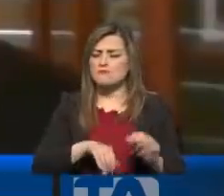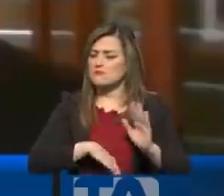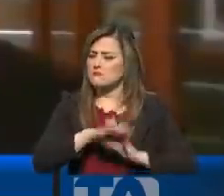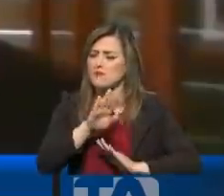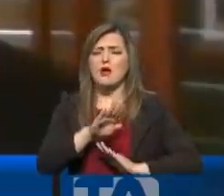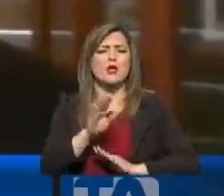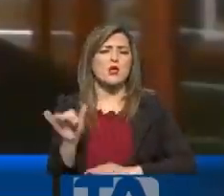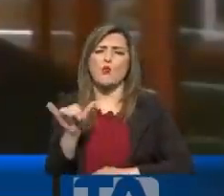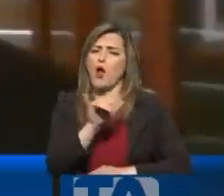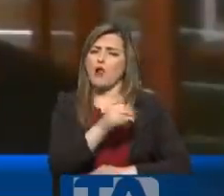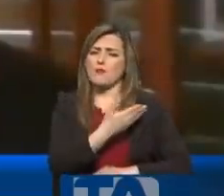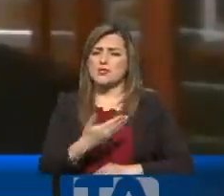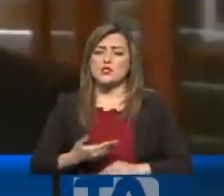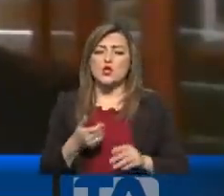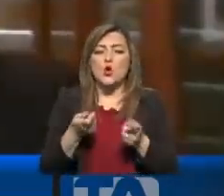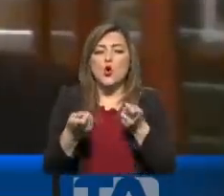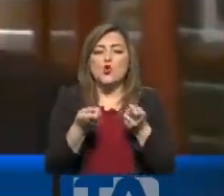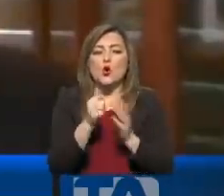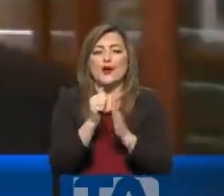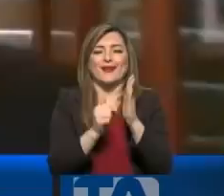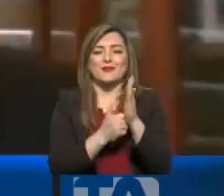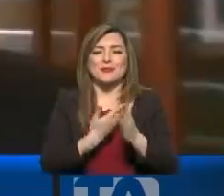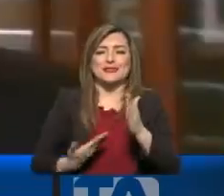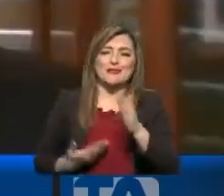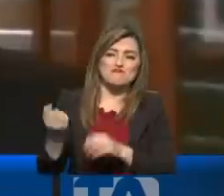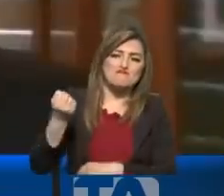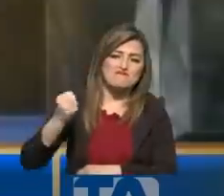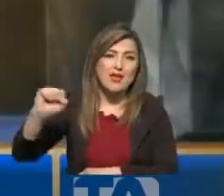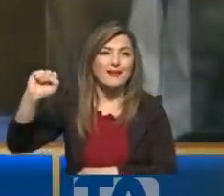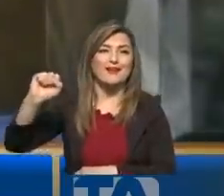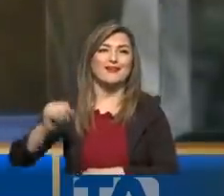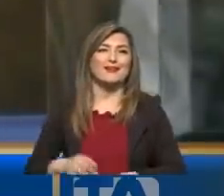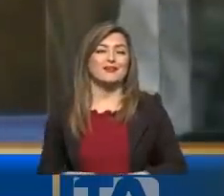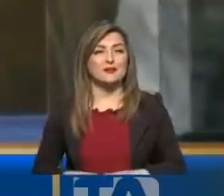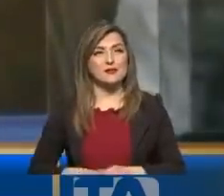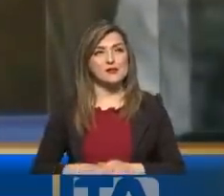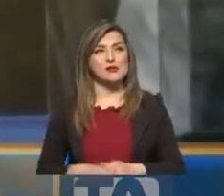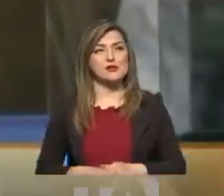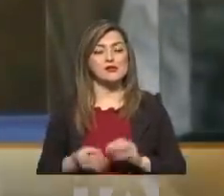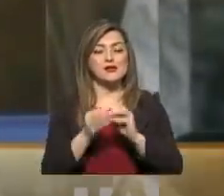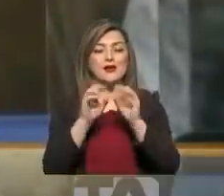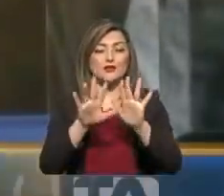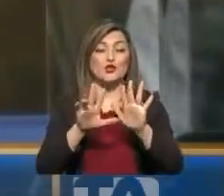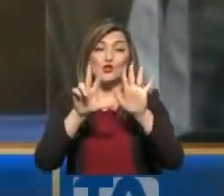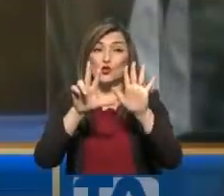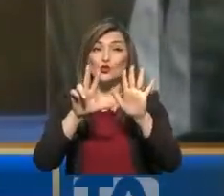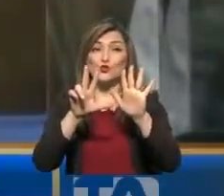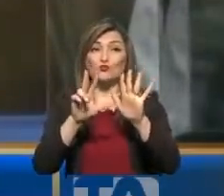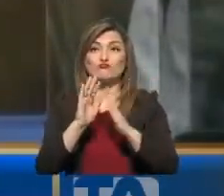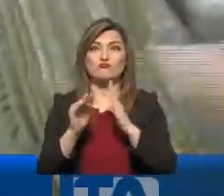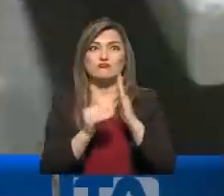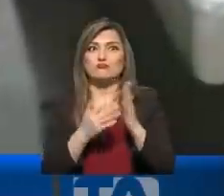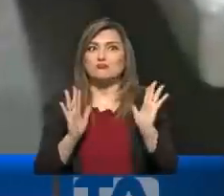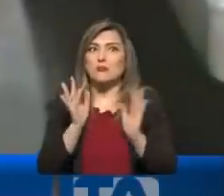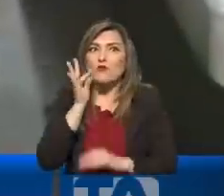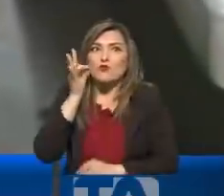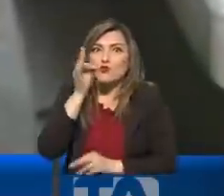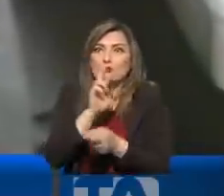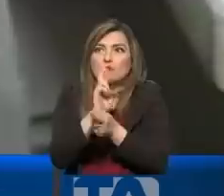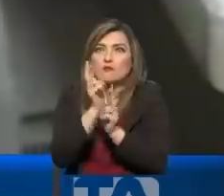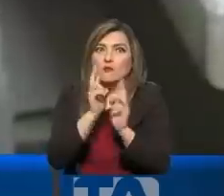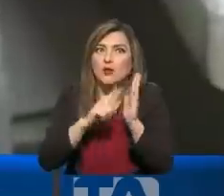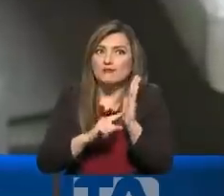actúan para hacer el control de la agenda cuando el presidente tiene que hacer agenda territorial. Desde Pachacutic ya han dicho que el contrapeso frente a una futura